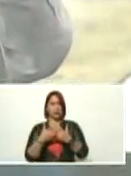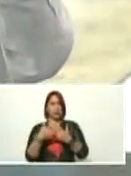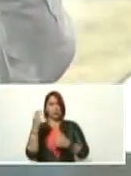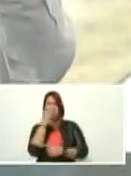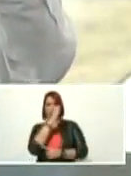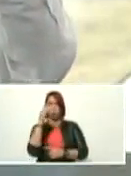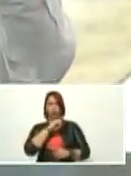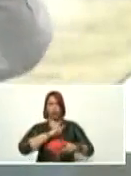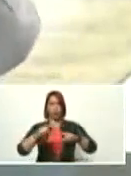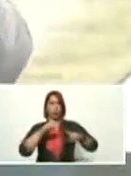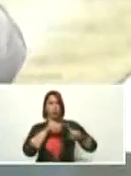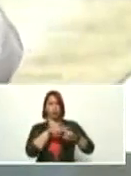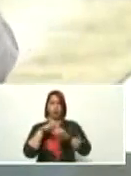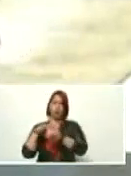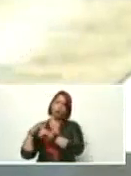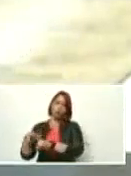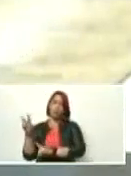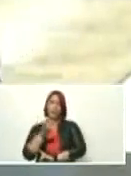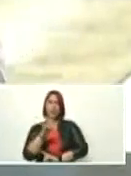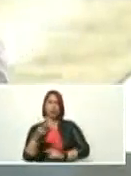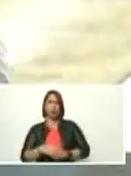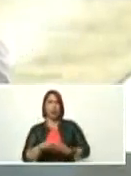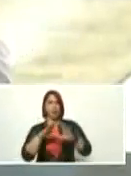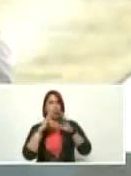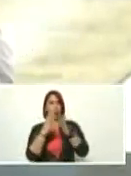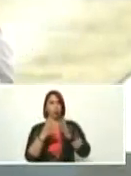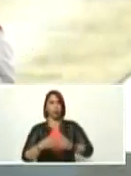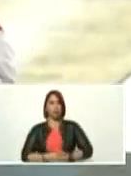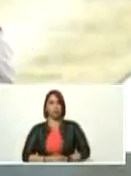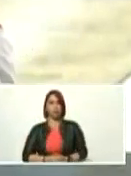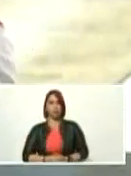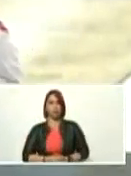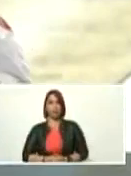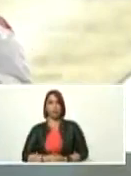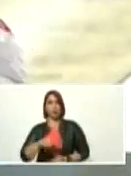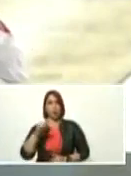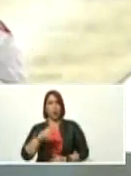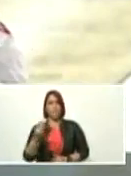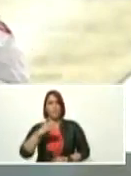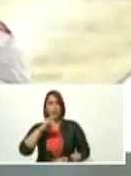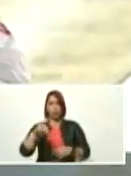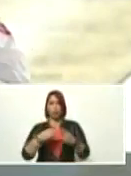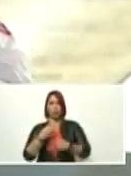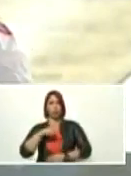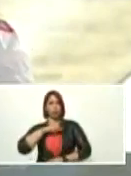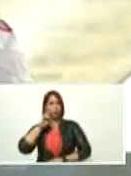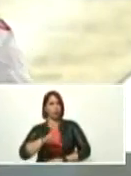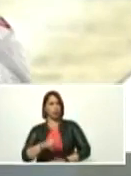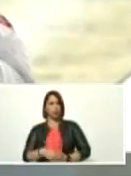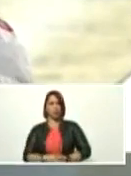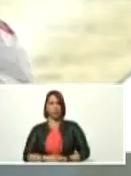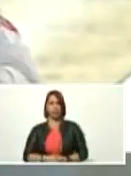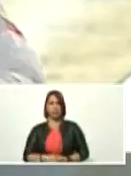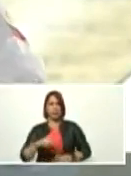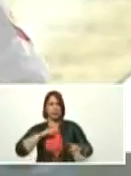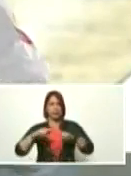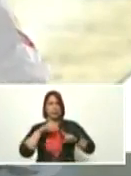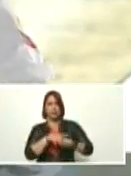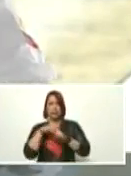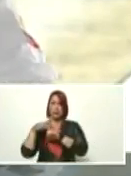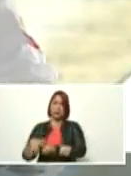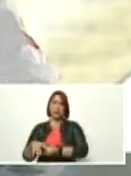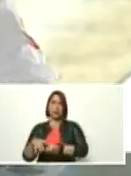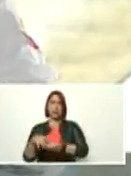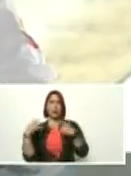dictadura mediática de Venezuela y del mundo. Hoy más que nunca estamos viendo una dictadura